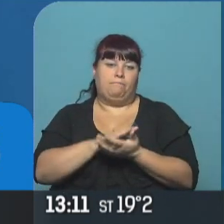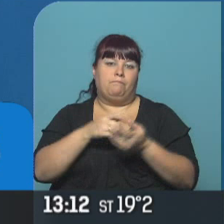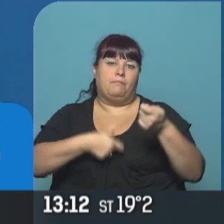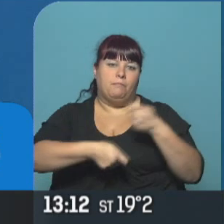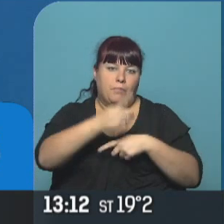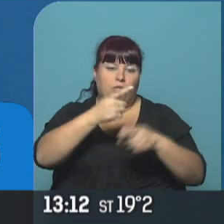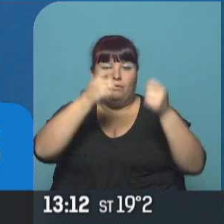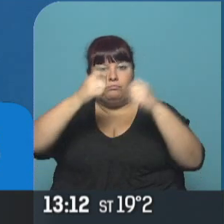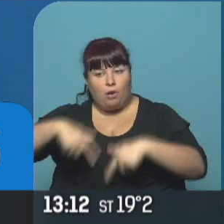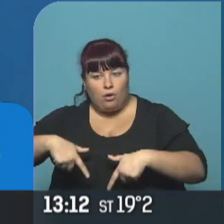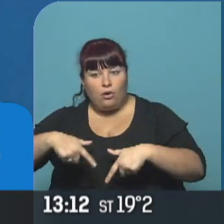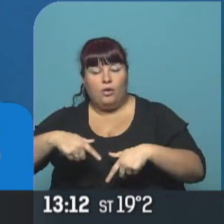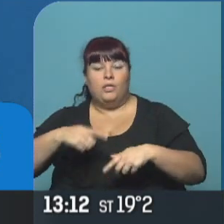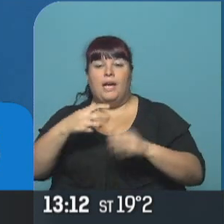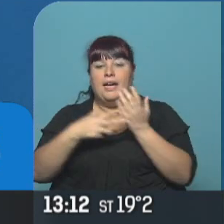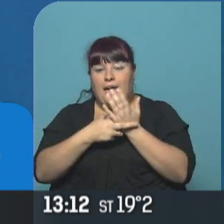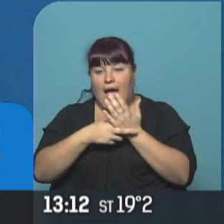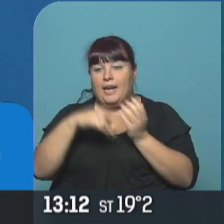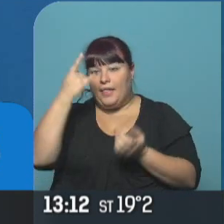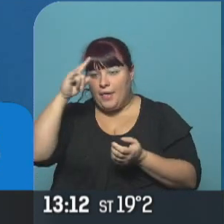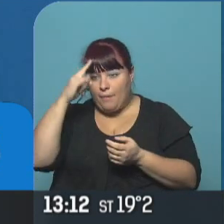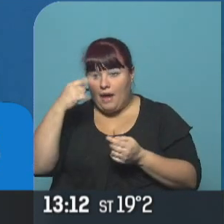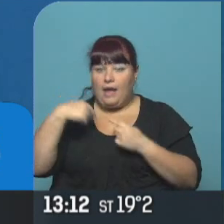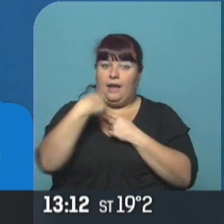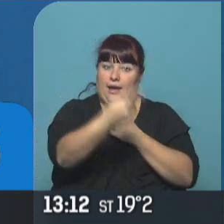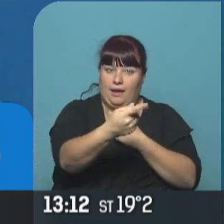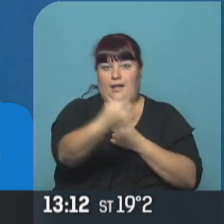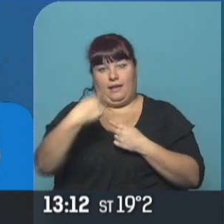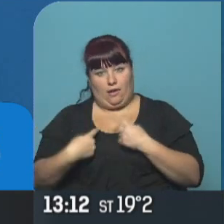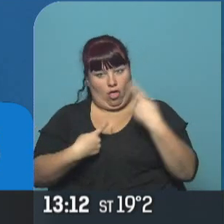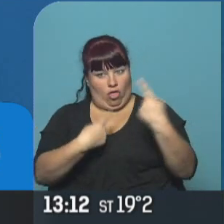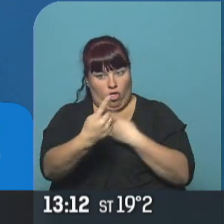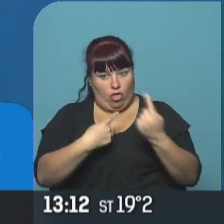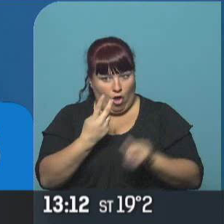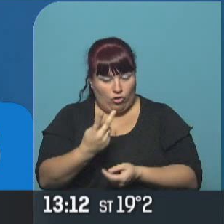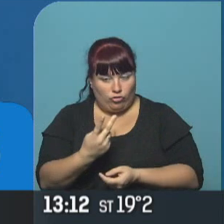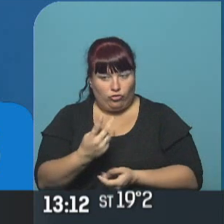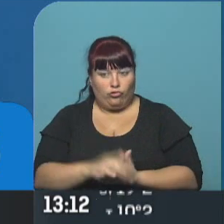importar y exportar carne vacuna hacia y de ambos países.